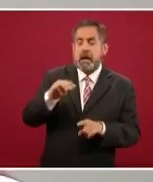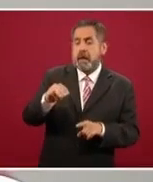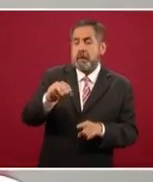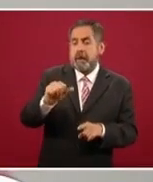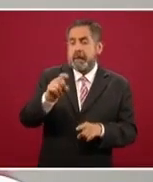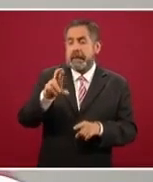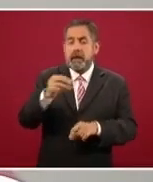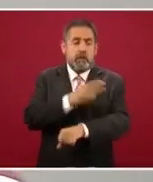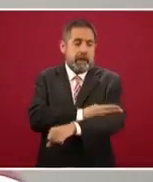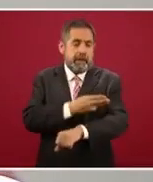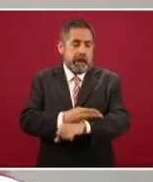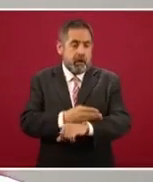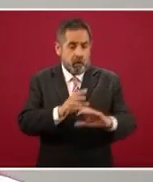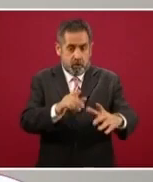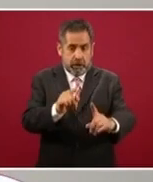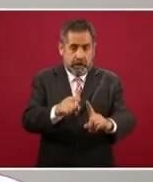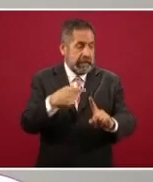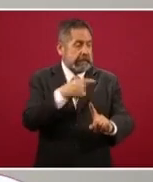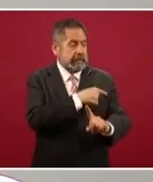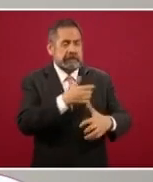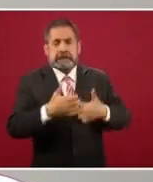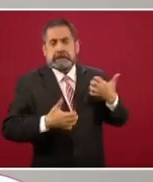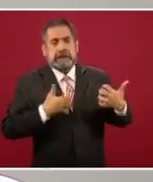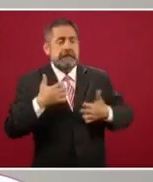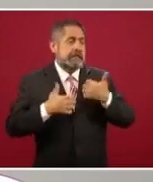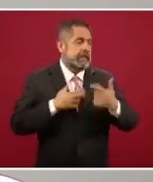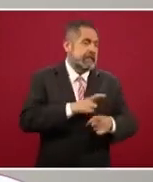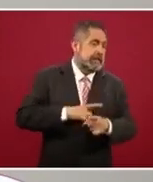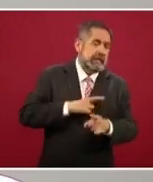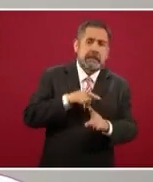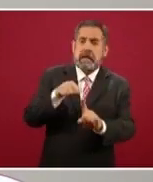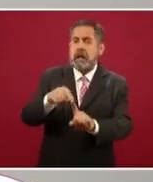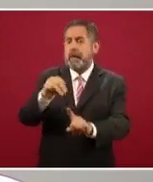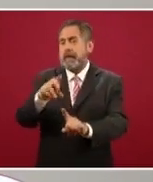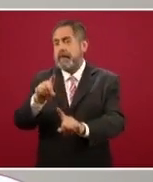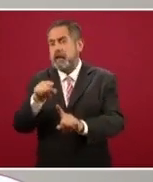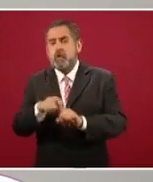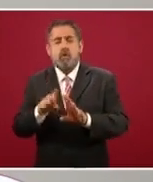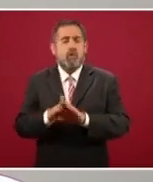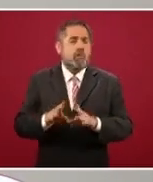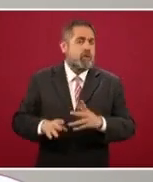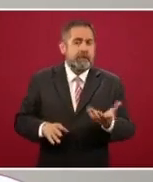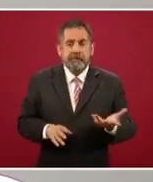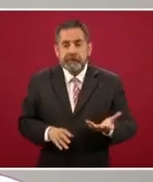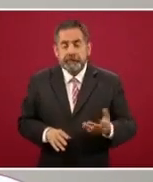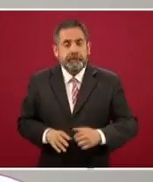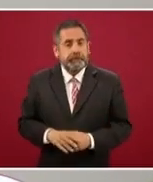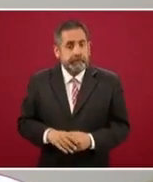en su momento. Les da mucho coraje porque como un empresario